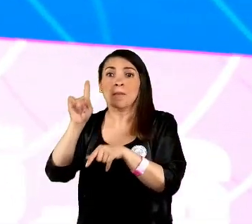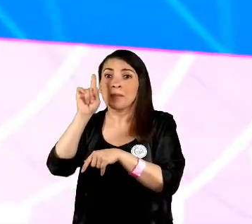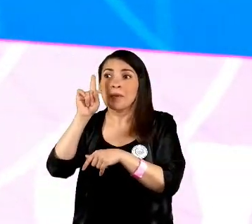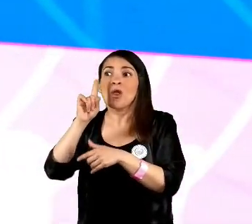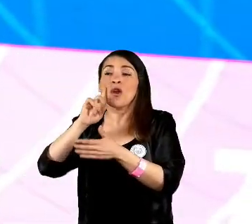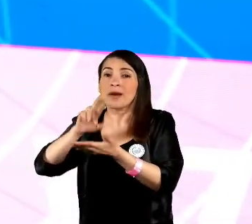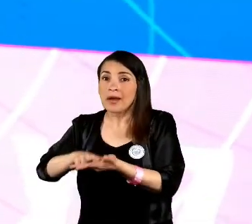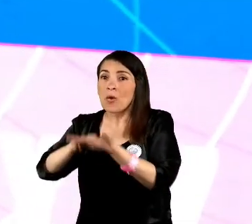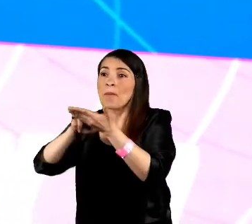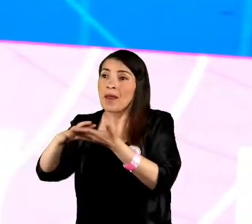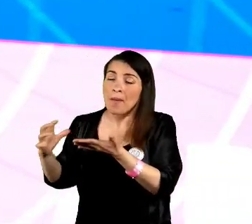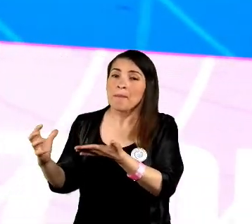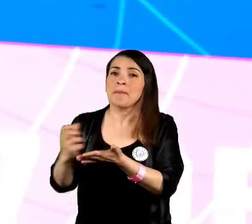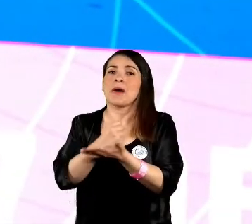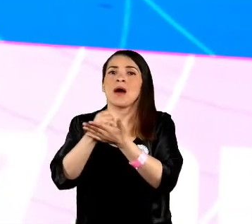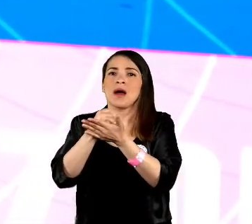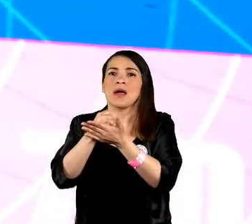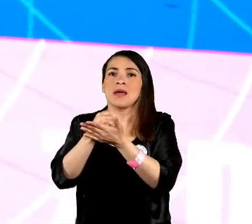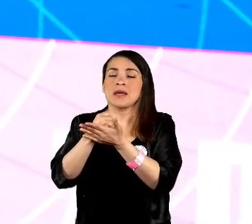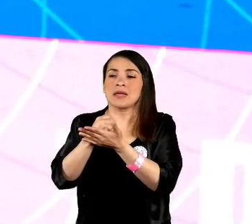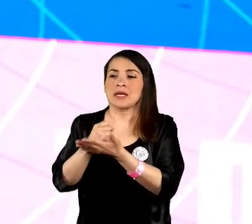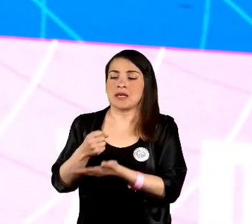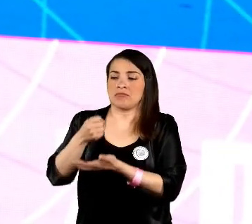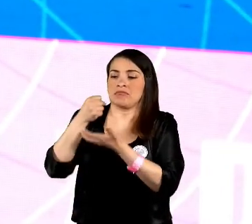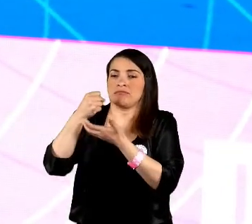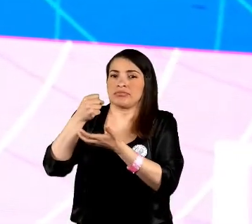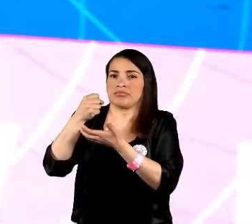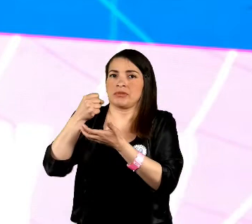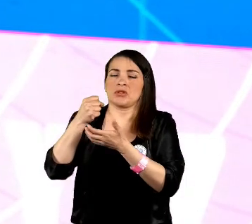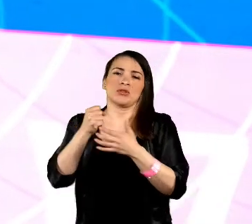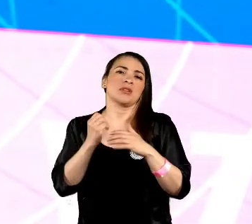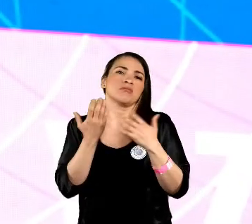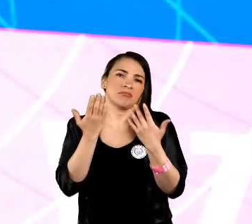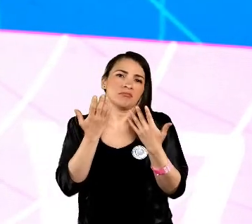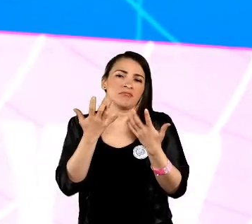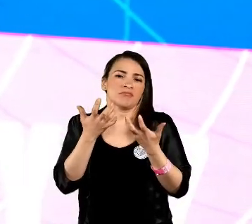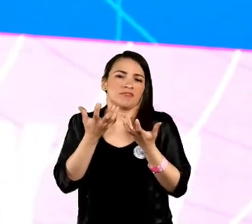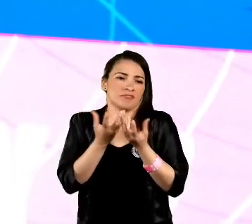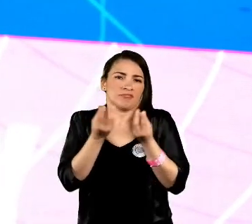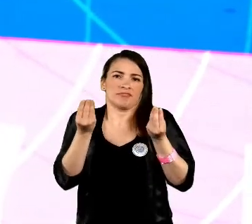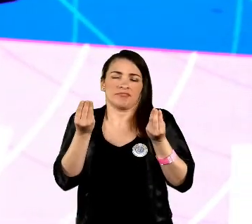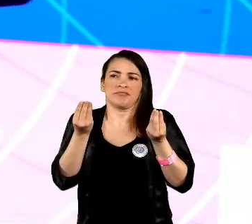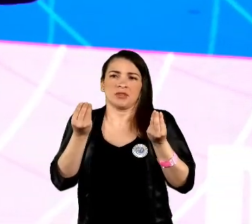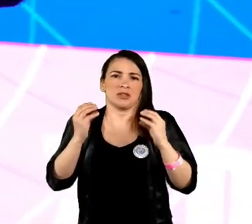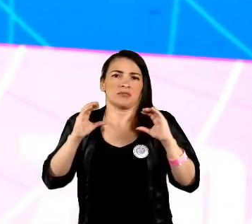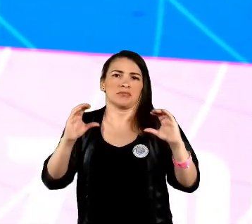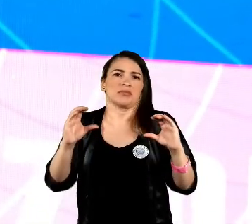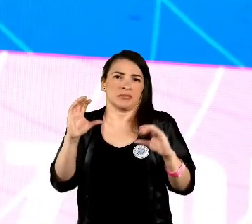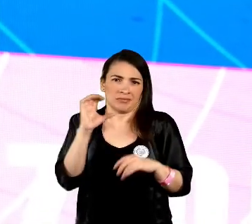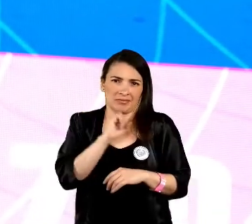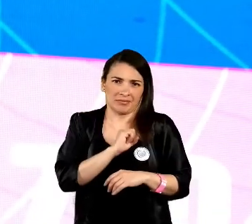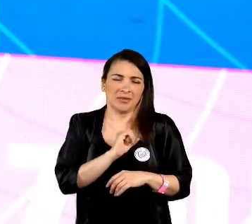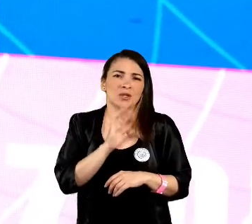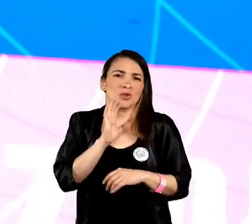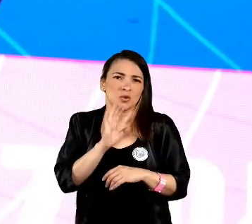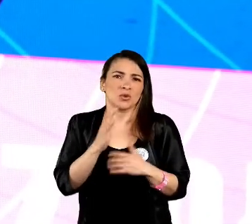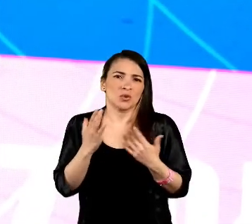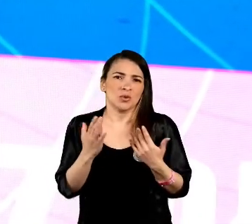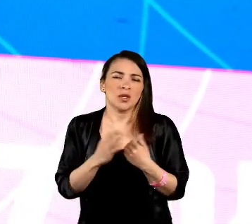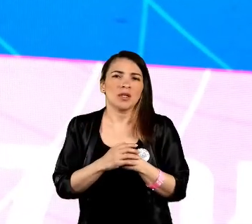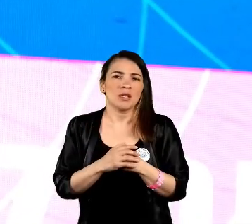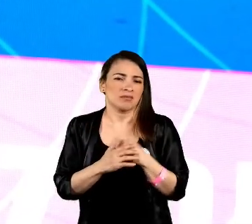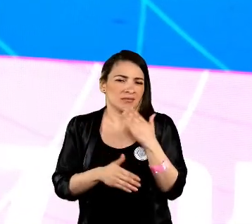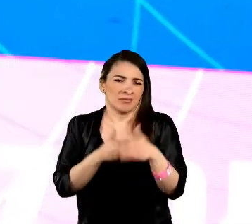y luego se reparten la inversión la siguiente facturación Ese es el ciclo normal y habitual